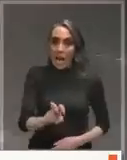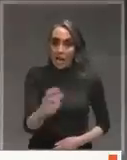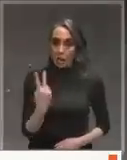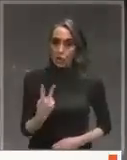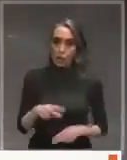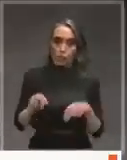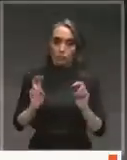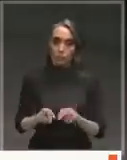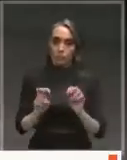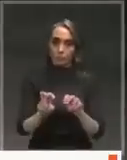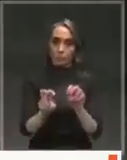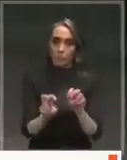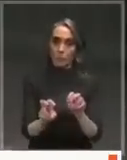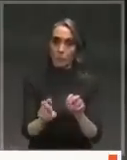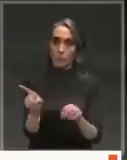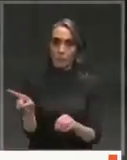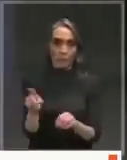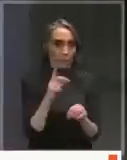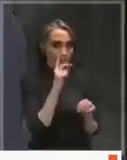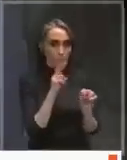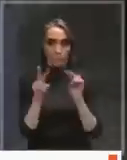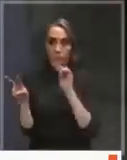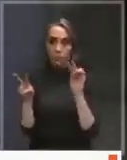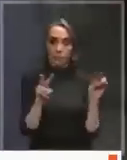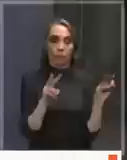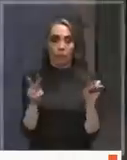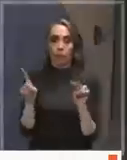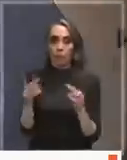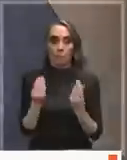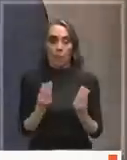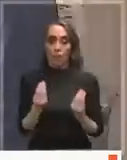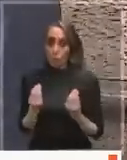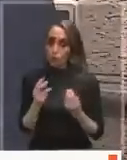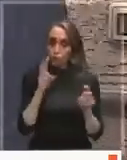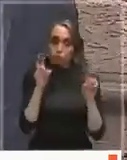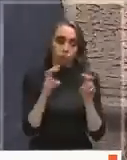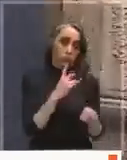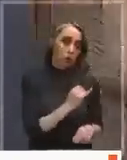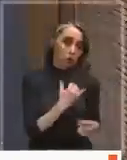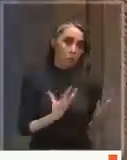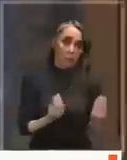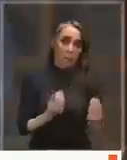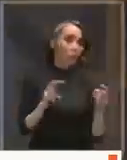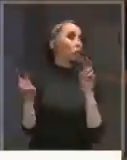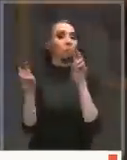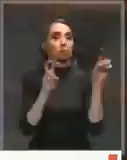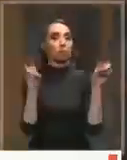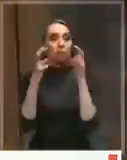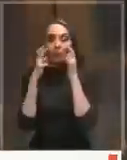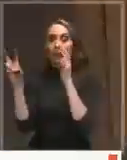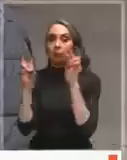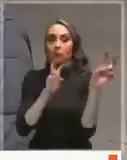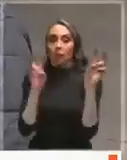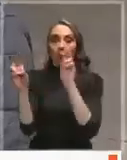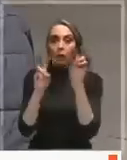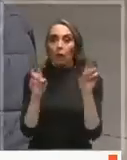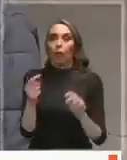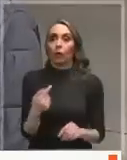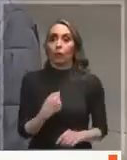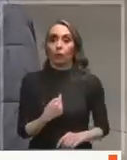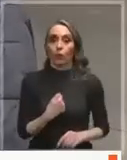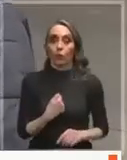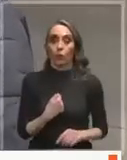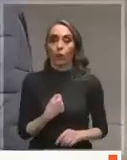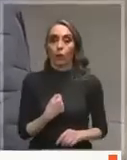nosotros. Anda... Sí. Anda saltón, digamos. Claro. De hecho, yo